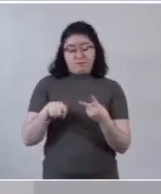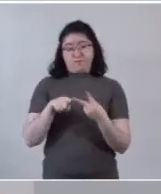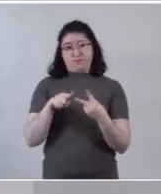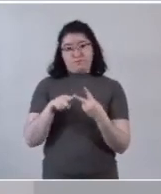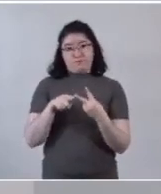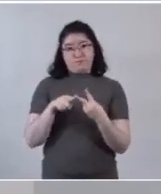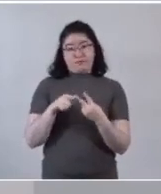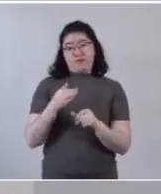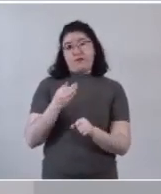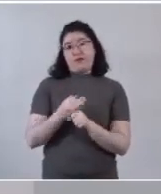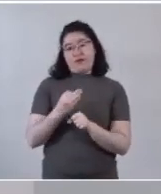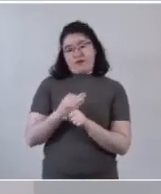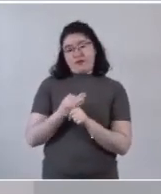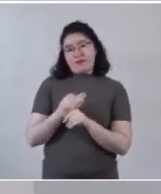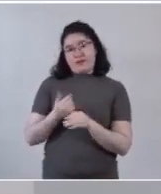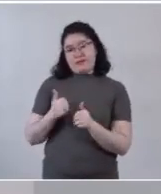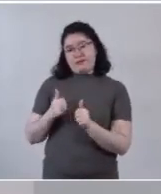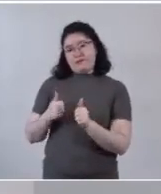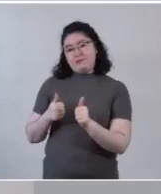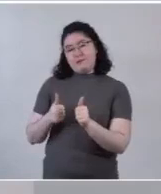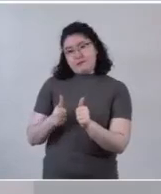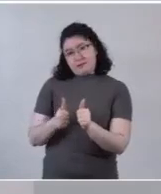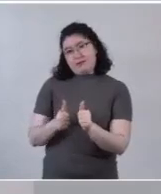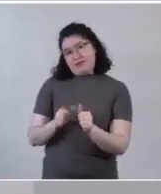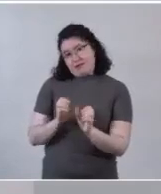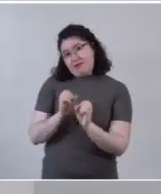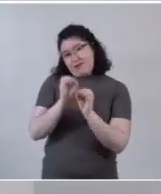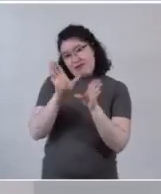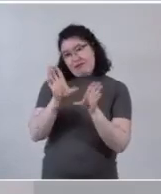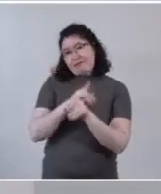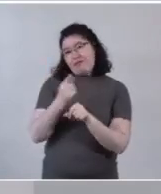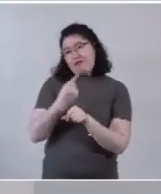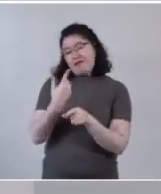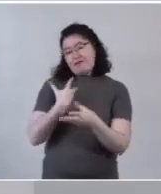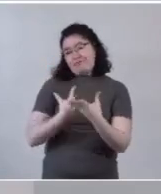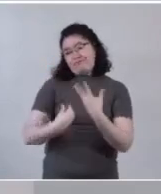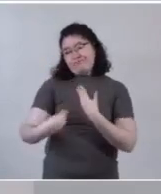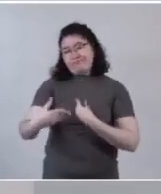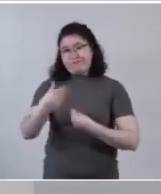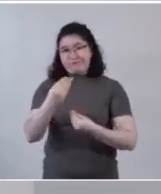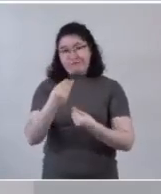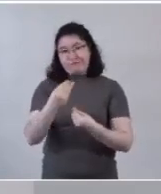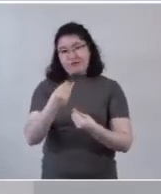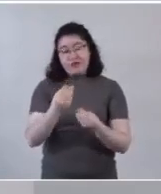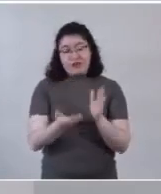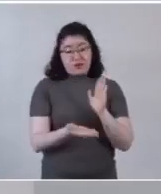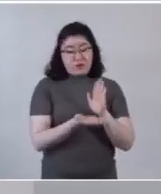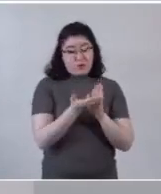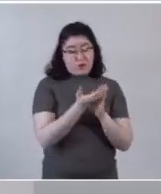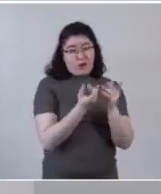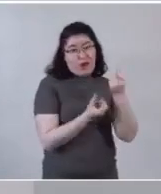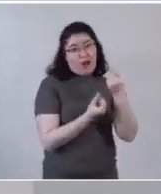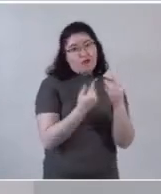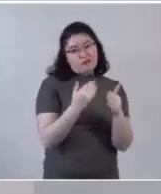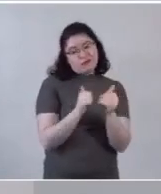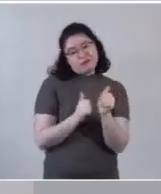habido retrasos durante la pandemia en algunas de las construcciones. En